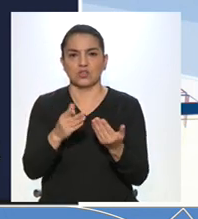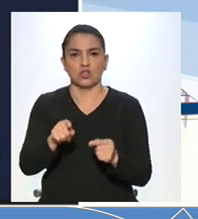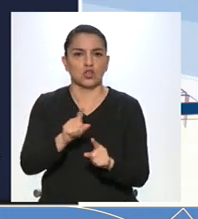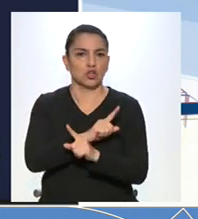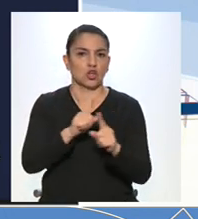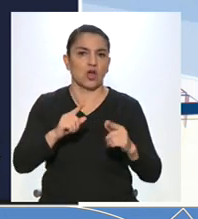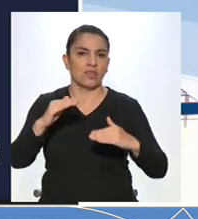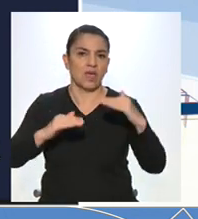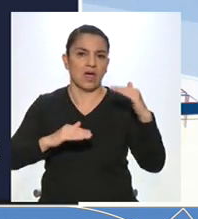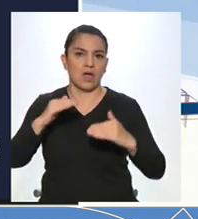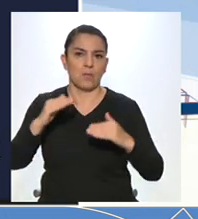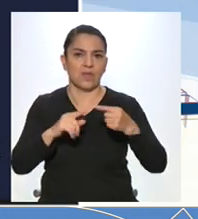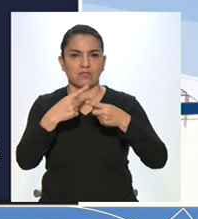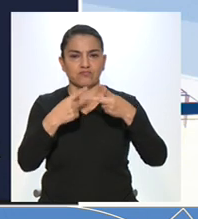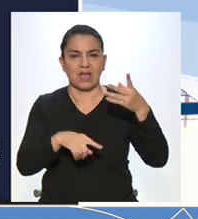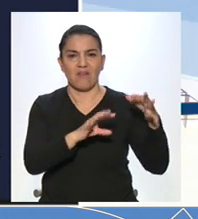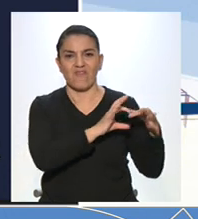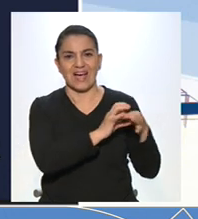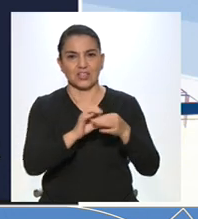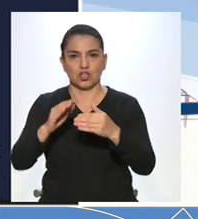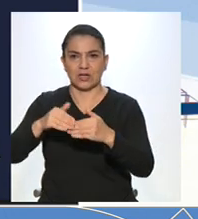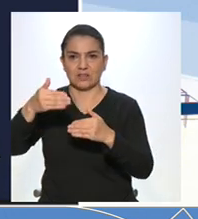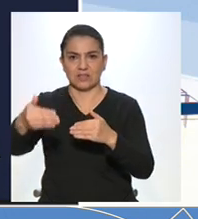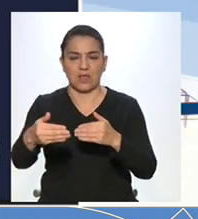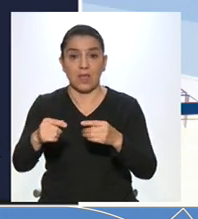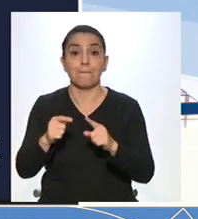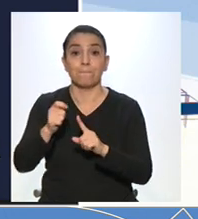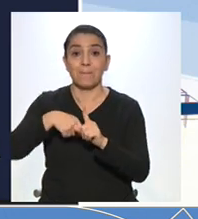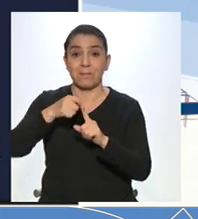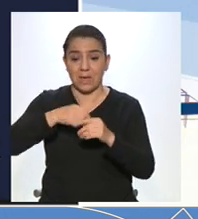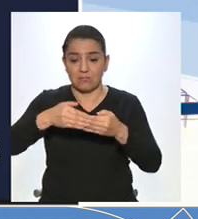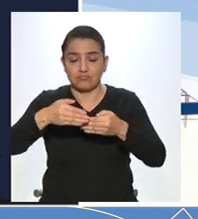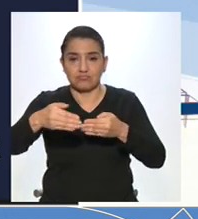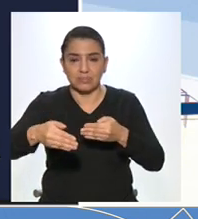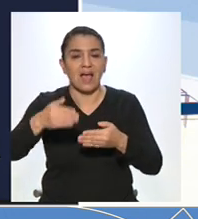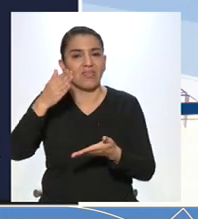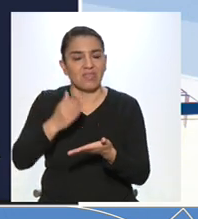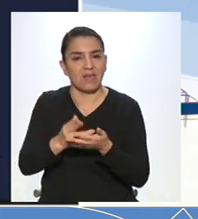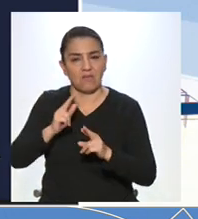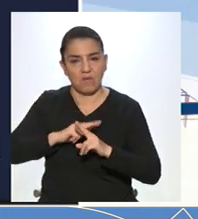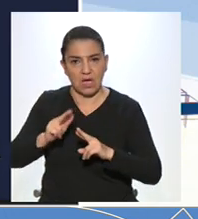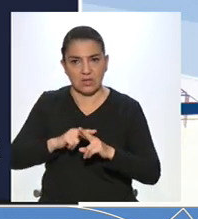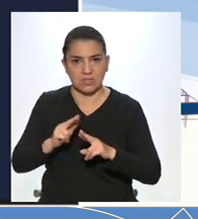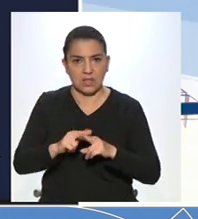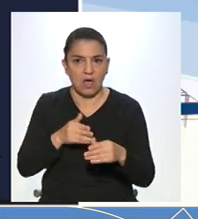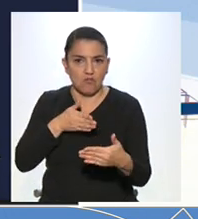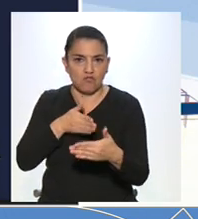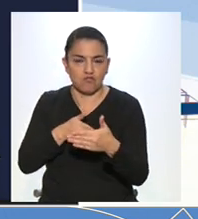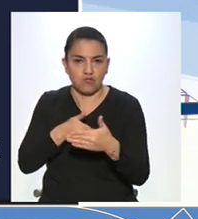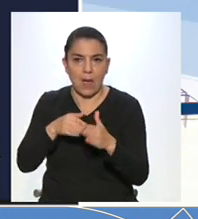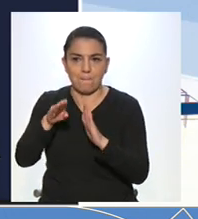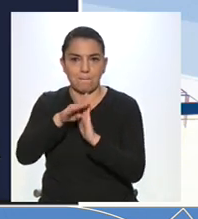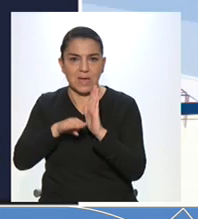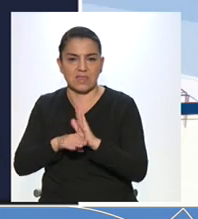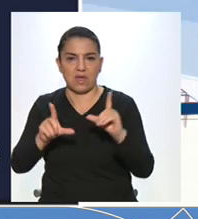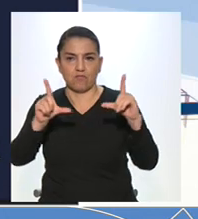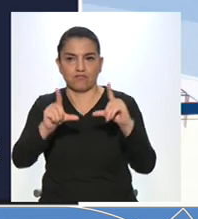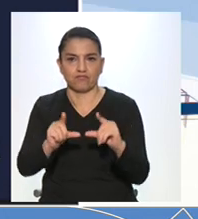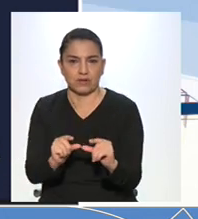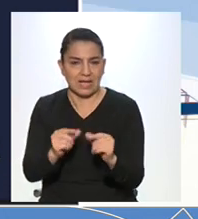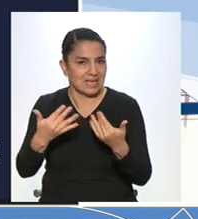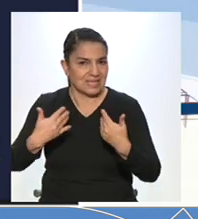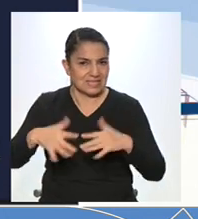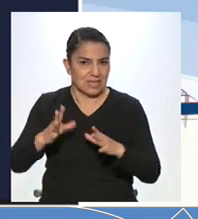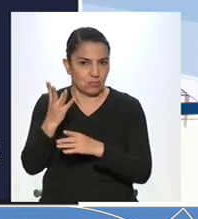externos, sino de decisiones que deberán adoptarse en los próximos meses. Mientras más estancados nos quedemos en las medidas de mitigación de la recesión que ya